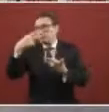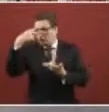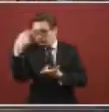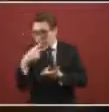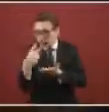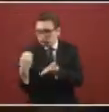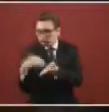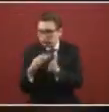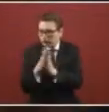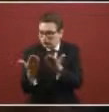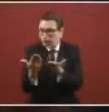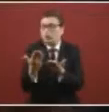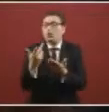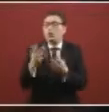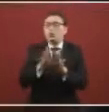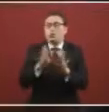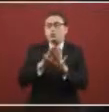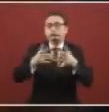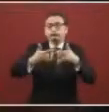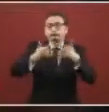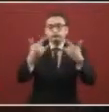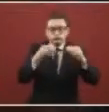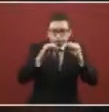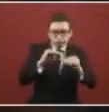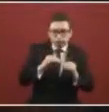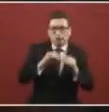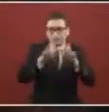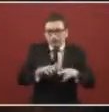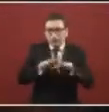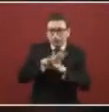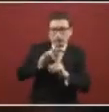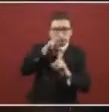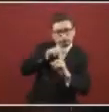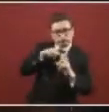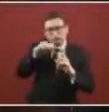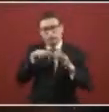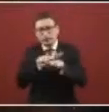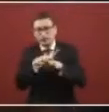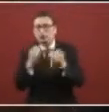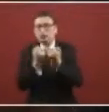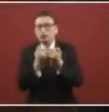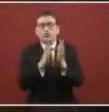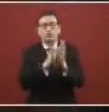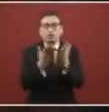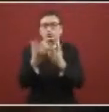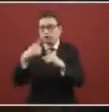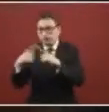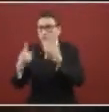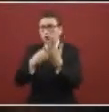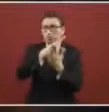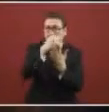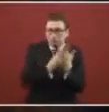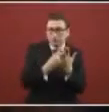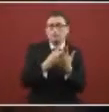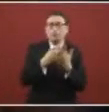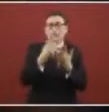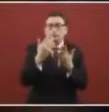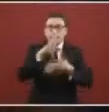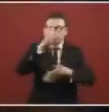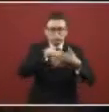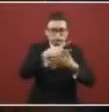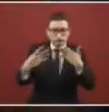historia de mexico se va a ver desde desde otro ángulo cuáles son los temas sustanciales que ahora en los contenidos de los planes de estudio vamos a estar viendo